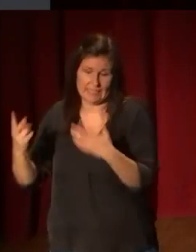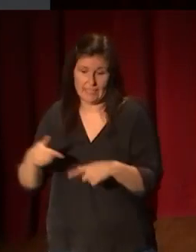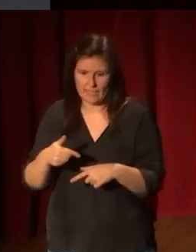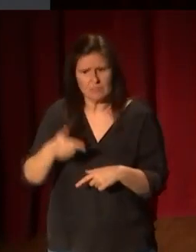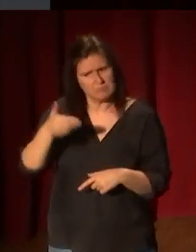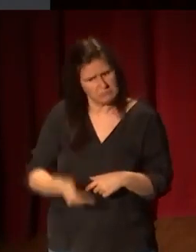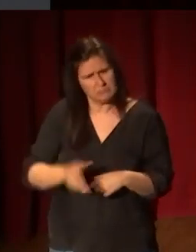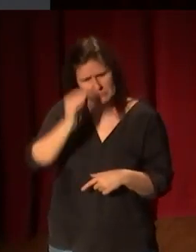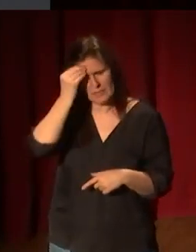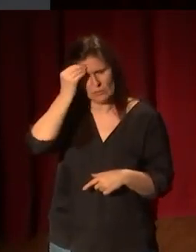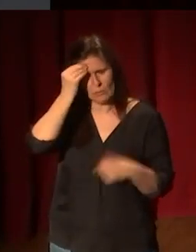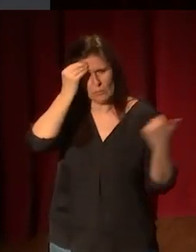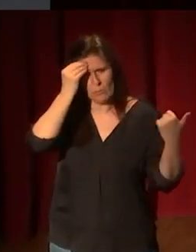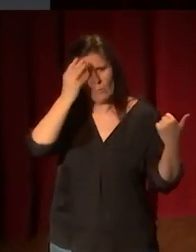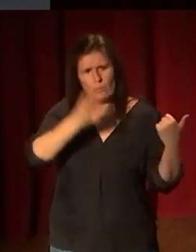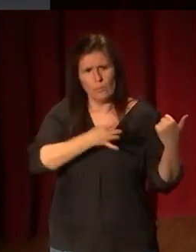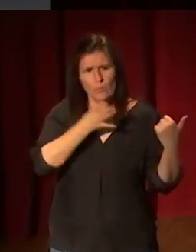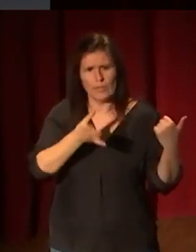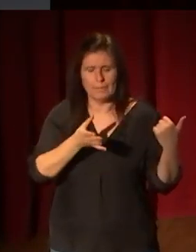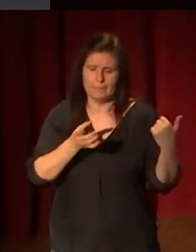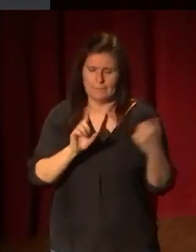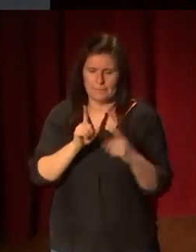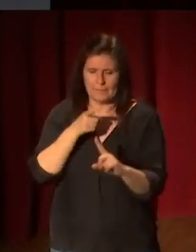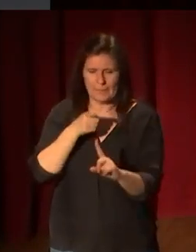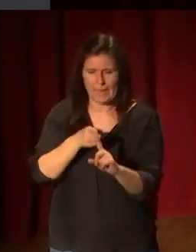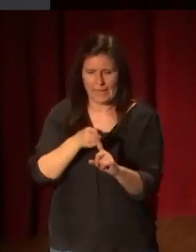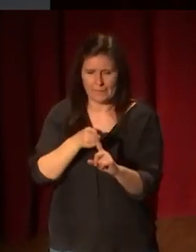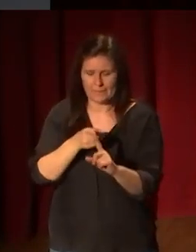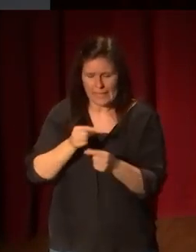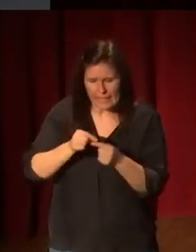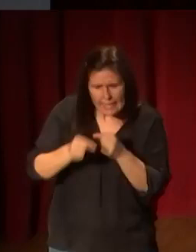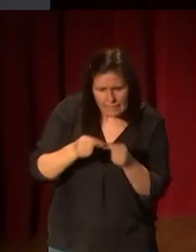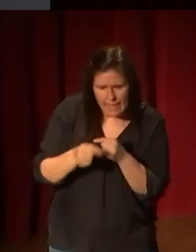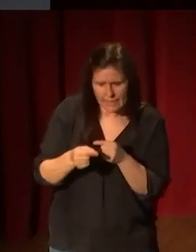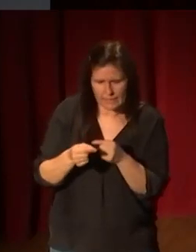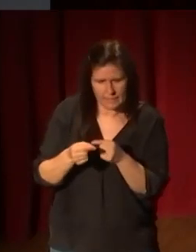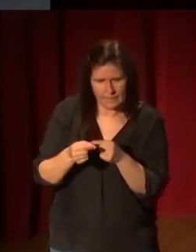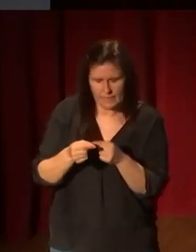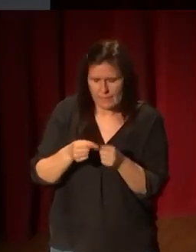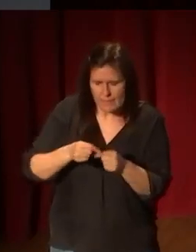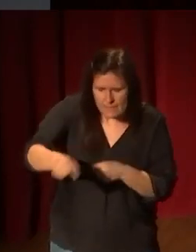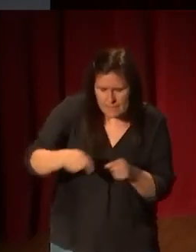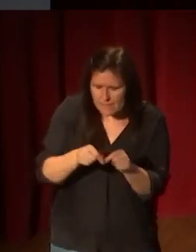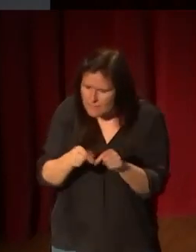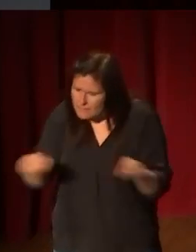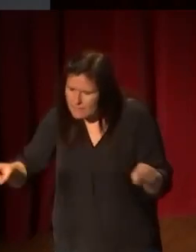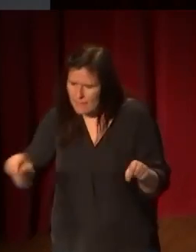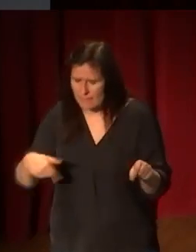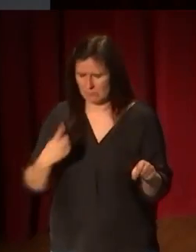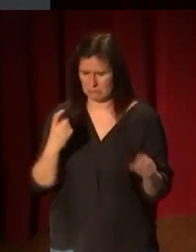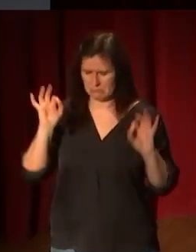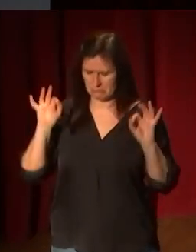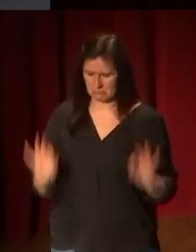significativo creo yo que para calibrar la dimensión de la plaza si se ajustaba a sus necesidades